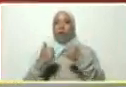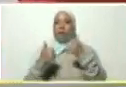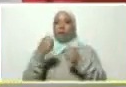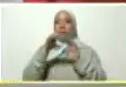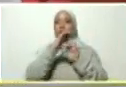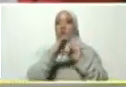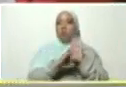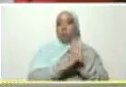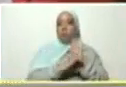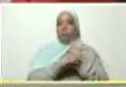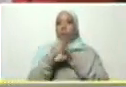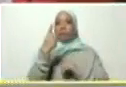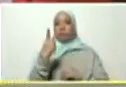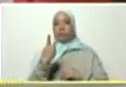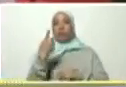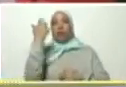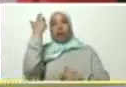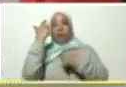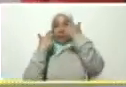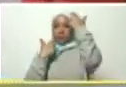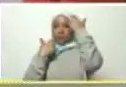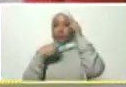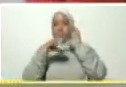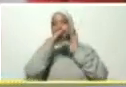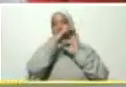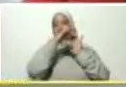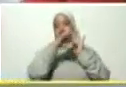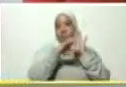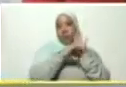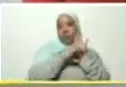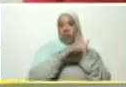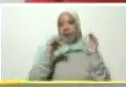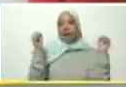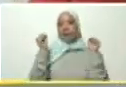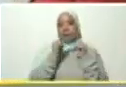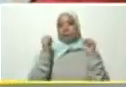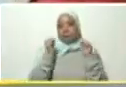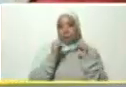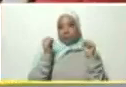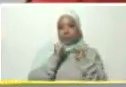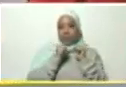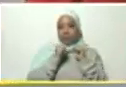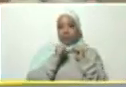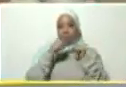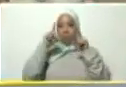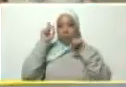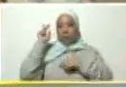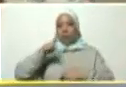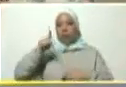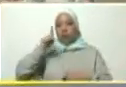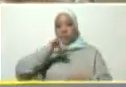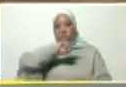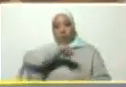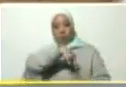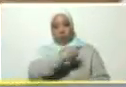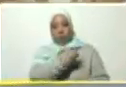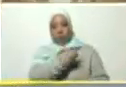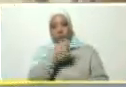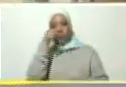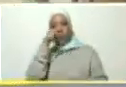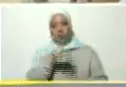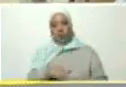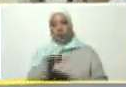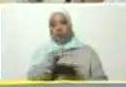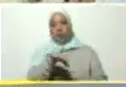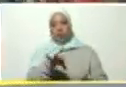Adán Chávez frías fue Constituyente por Mérida era profesor de la ula y el pueblo de Mérida